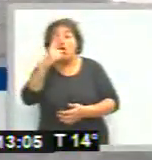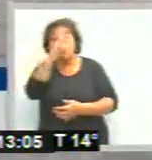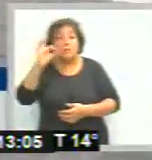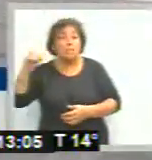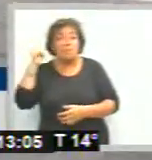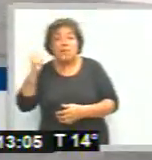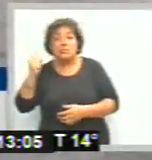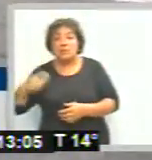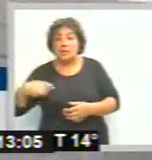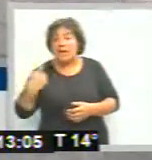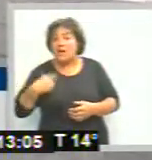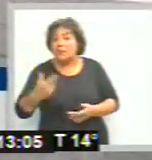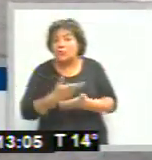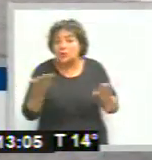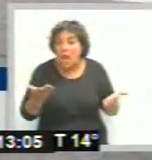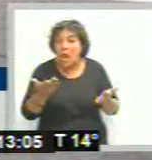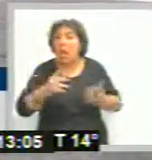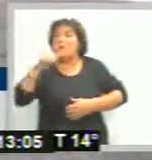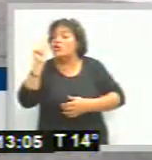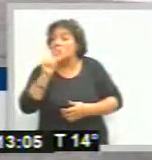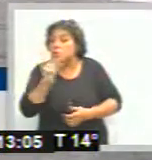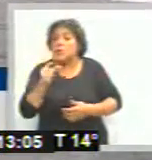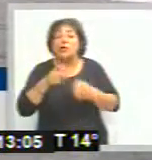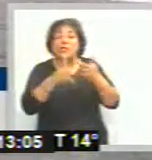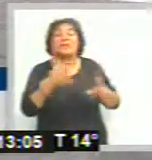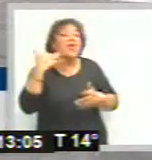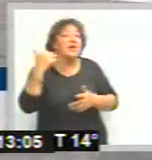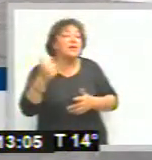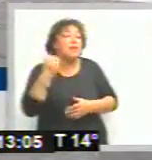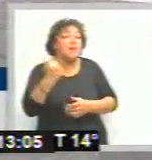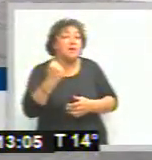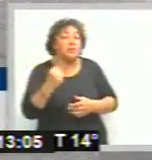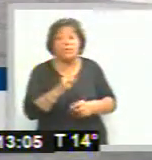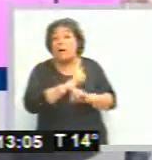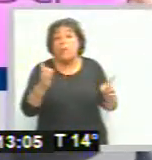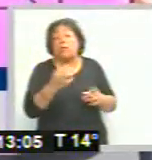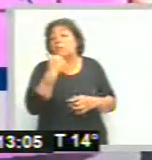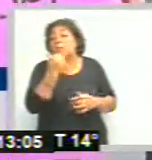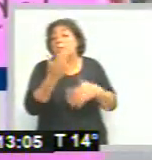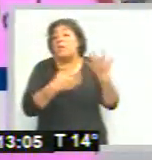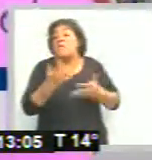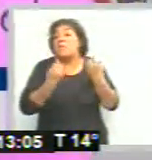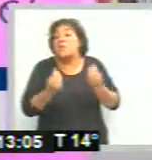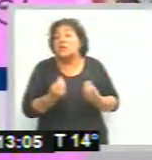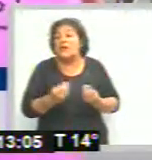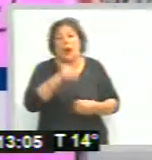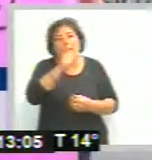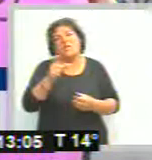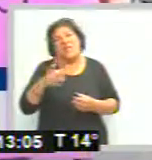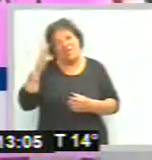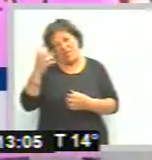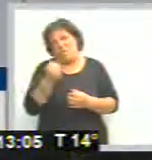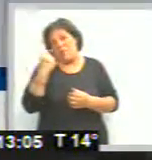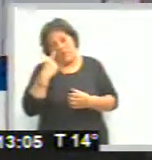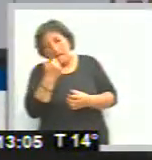es la social realmente? Porque ahí dice 16 pesos. Entonces tampoco, no sabemos qué vamos a hacer. La gente se aprovecha de este tipo de situaciones.